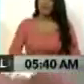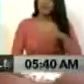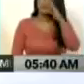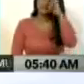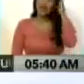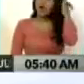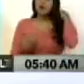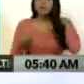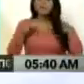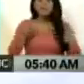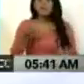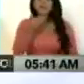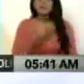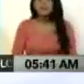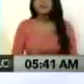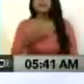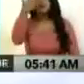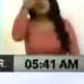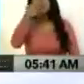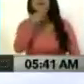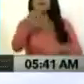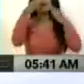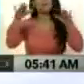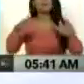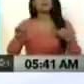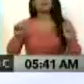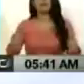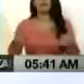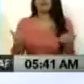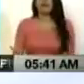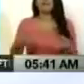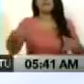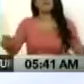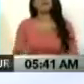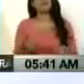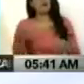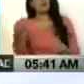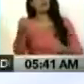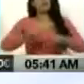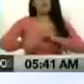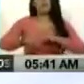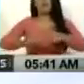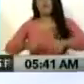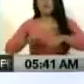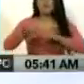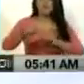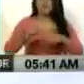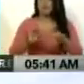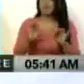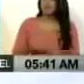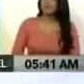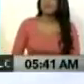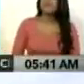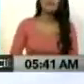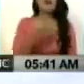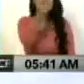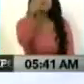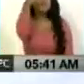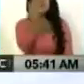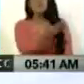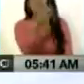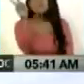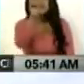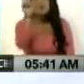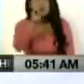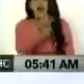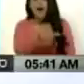temporada decembrina, gaita y más gaita, Merlin Garaycoa. Buenos días, Barry Cartaya, buenos días, Venezuela, a todos los hombres y mujeres que se despiertan